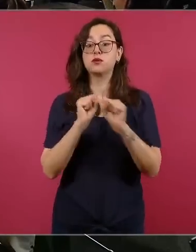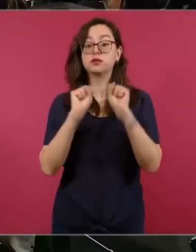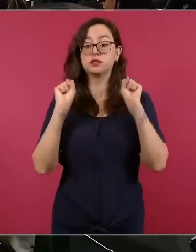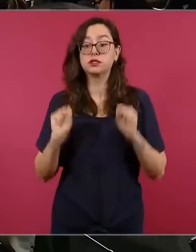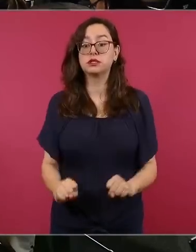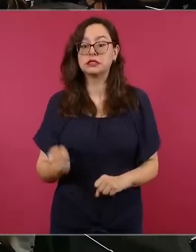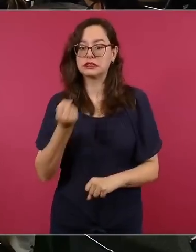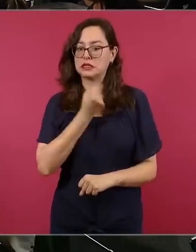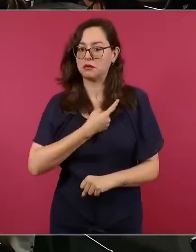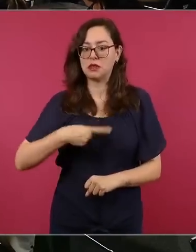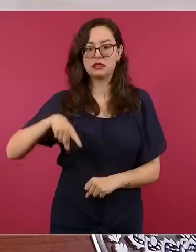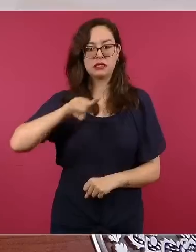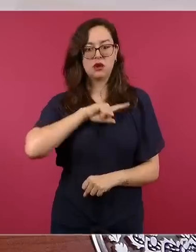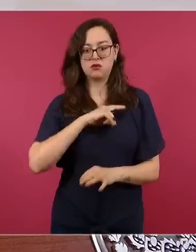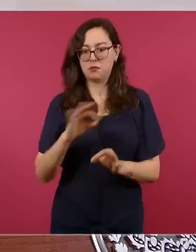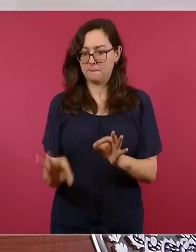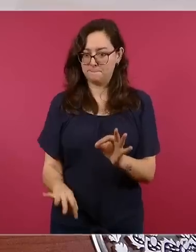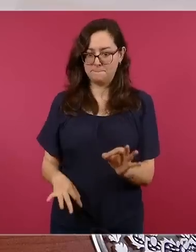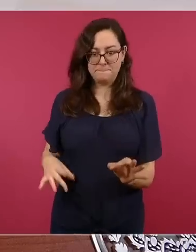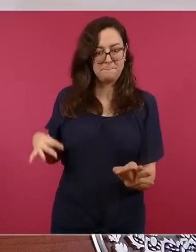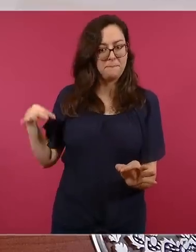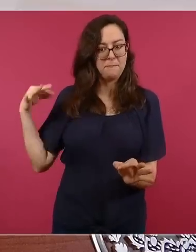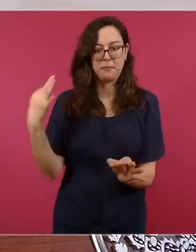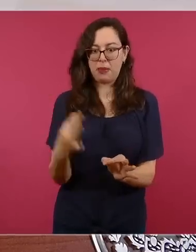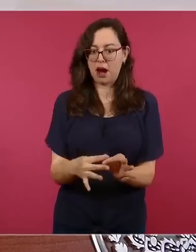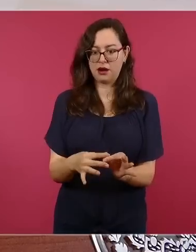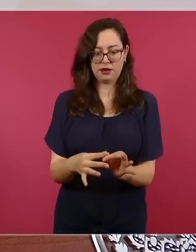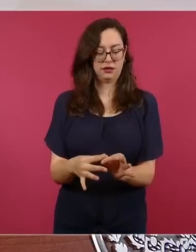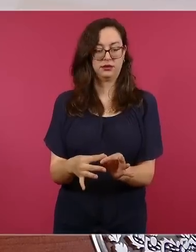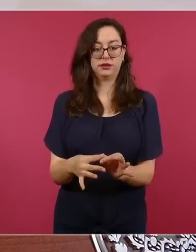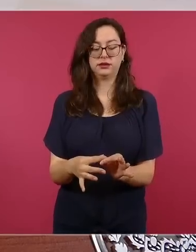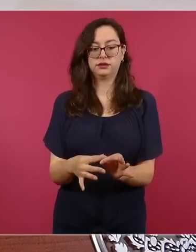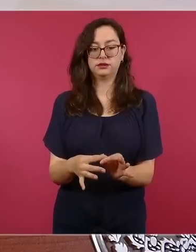el sistema de salud pública